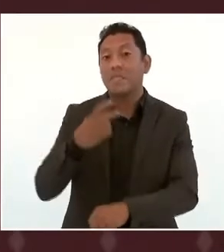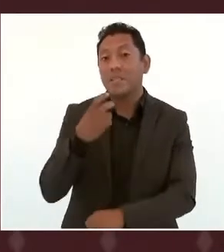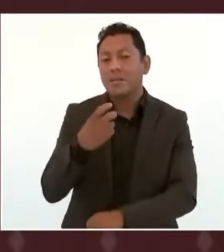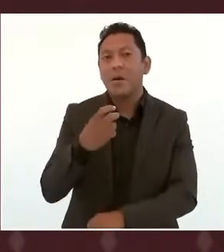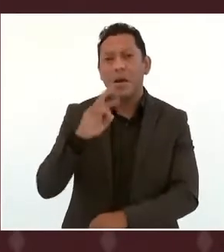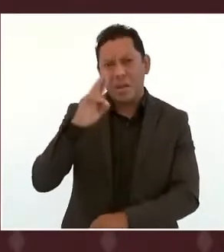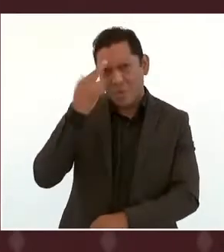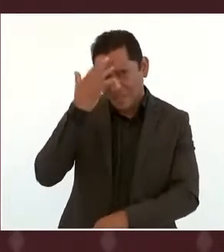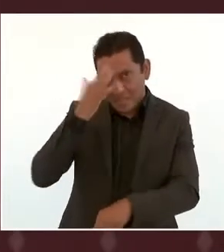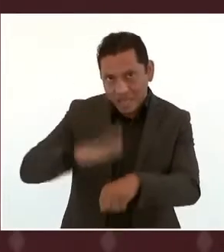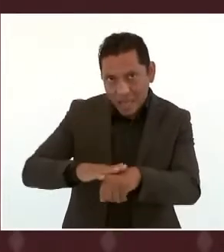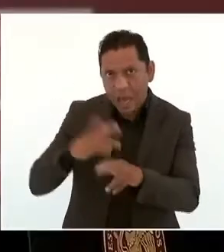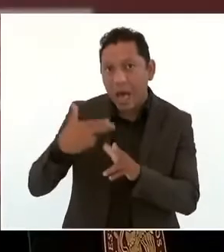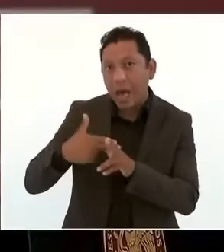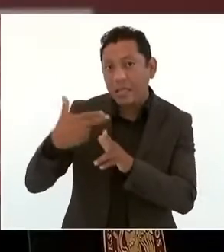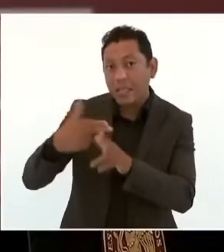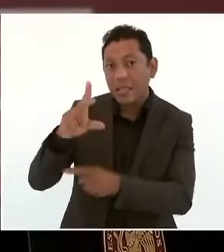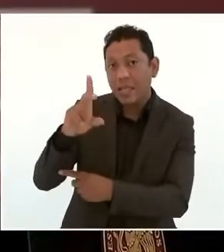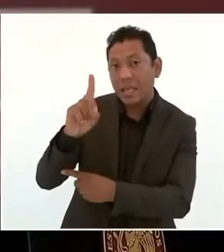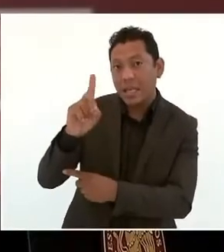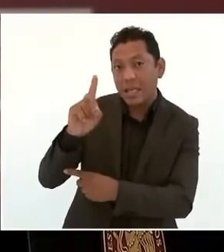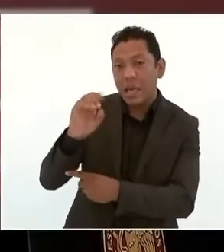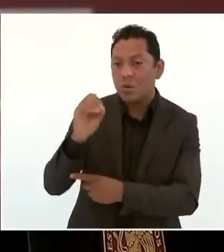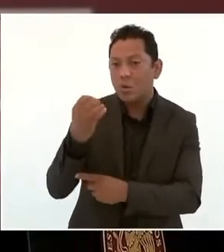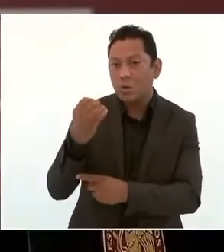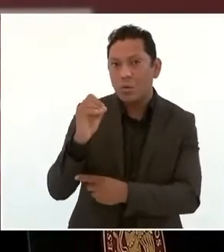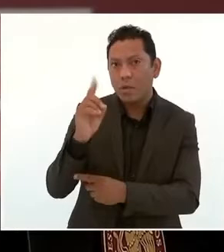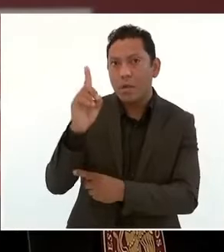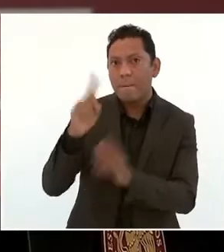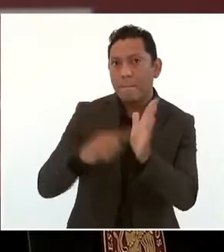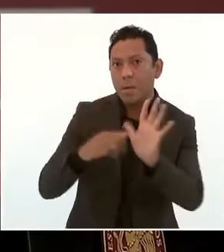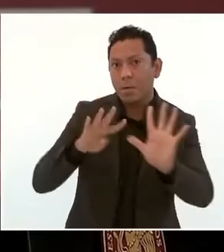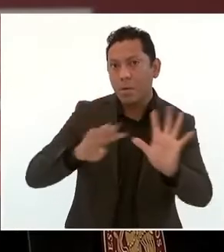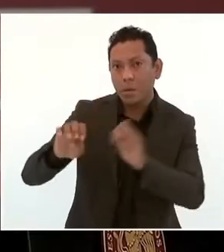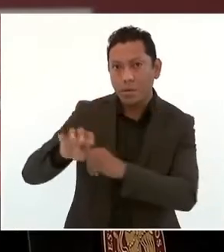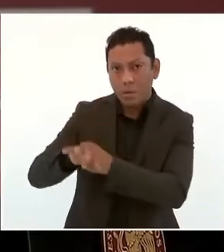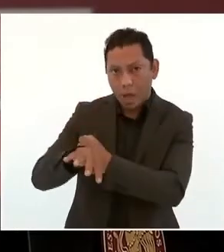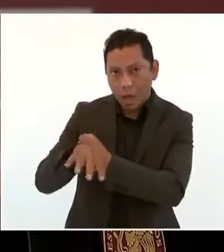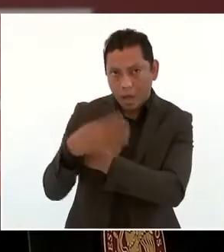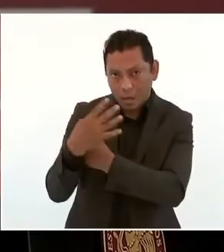el 30 de octubre de 1914